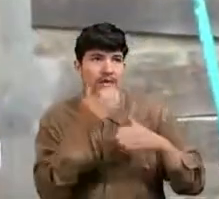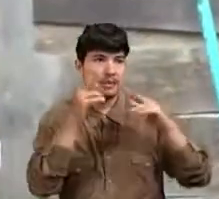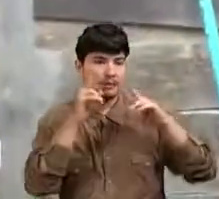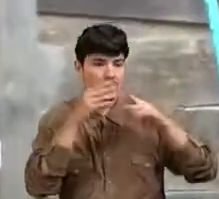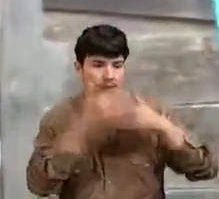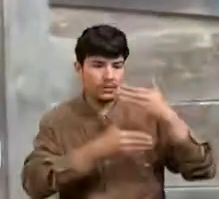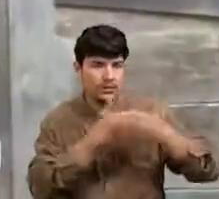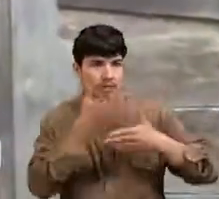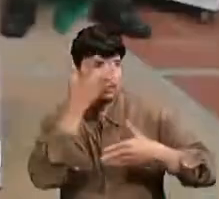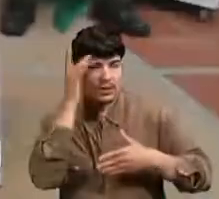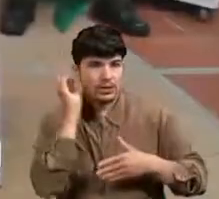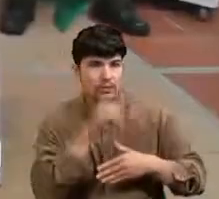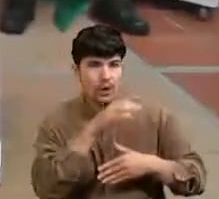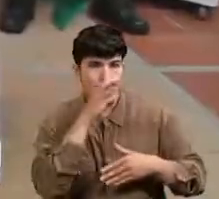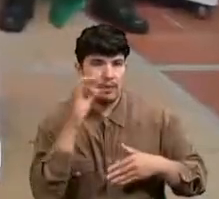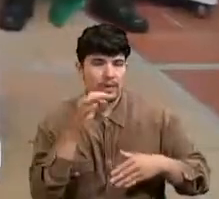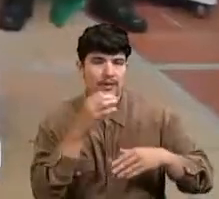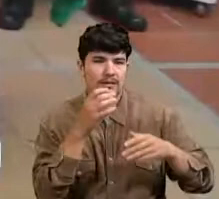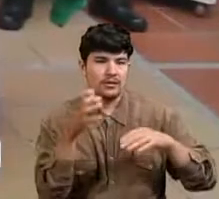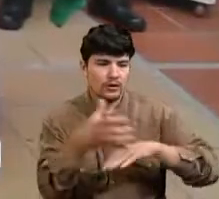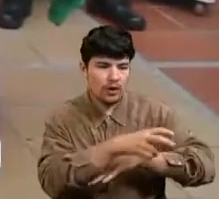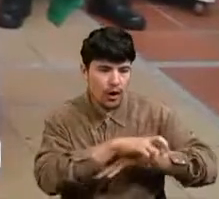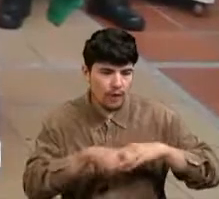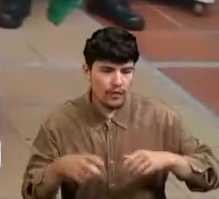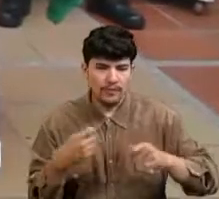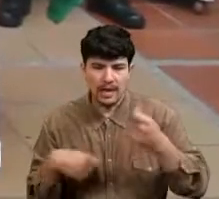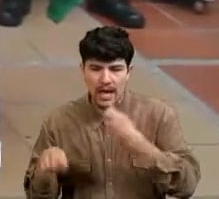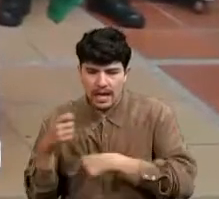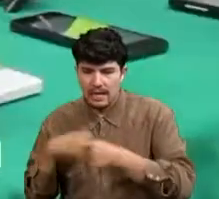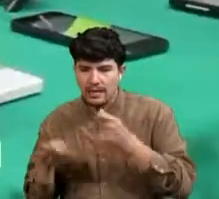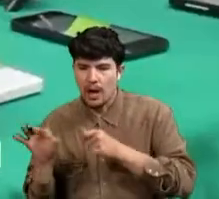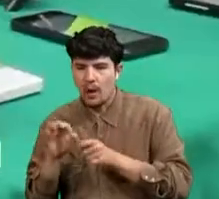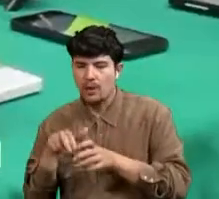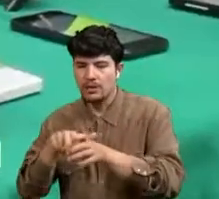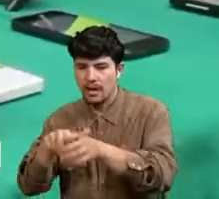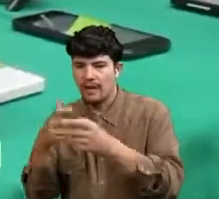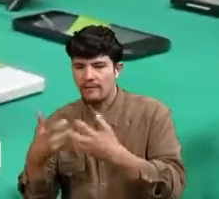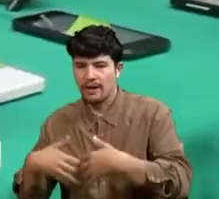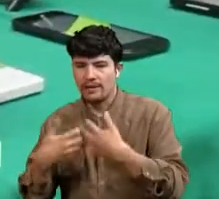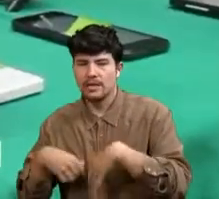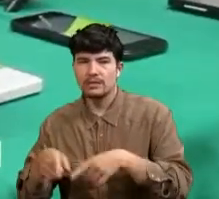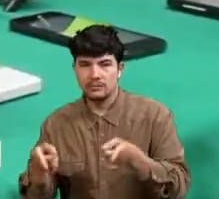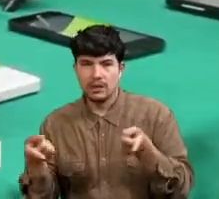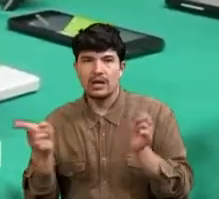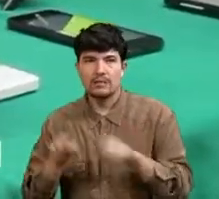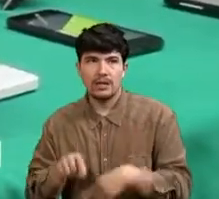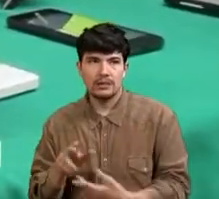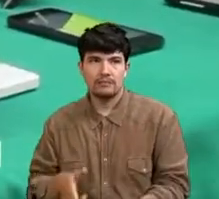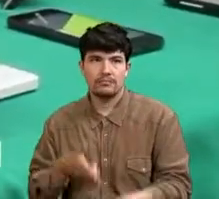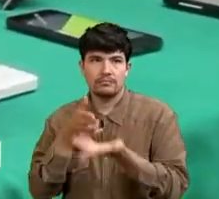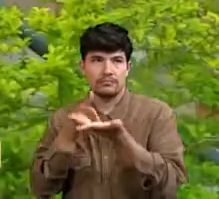por delitos de receptación fabricación tráfico porte o tenencia de armas de fuego